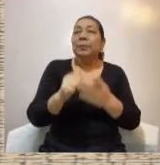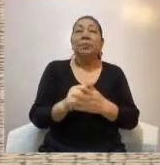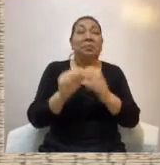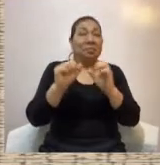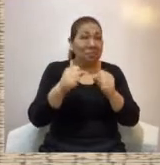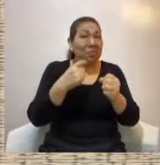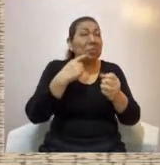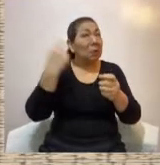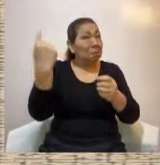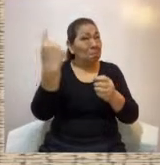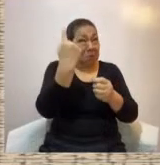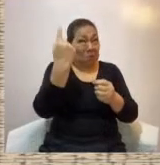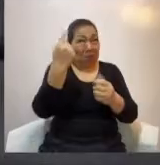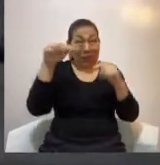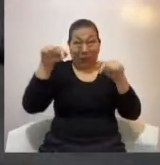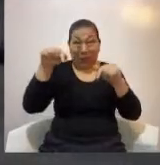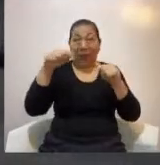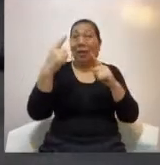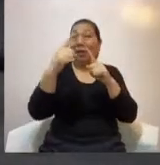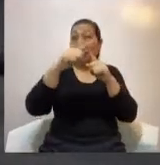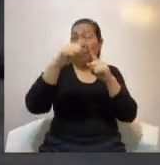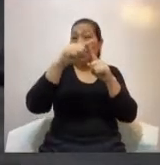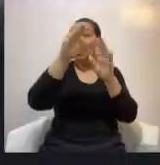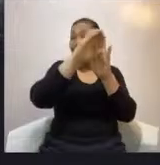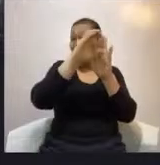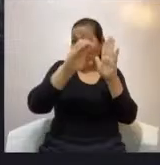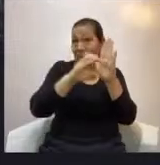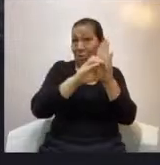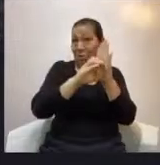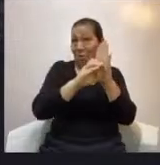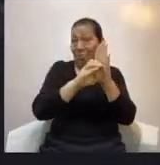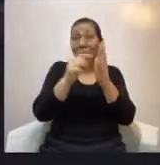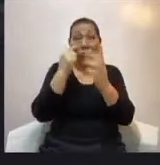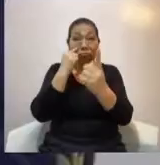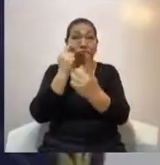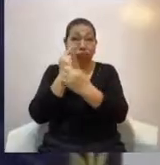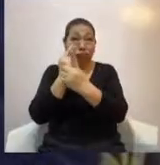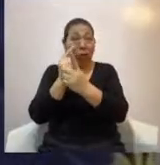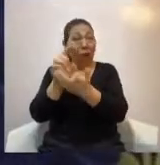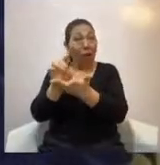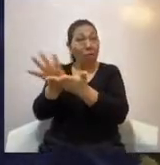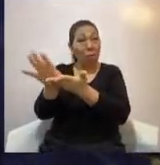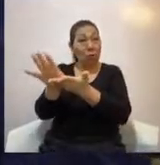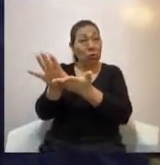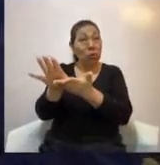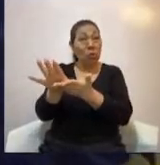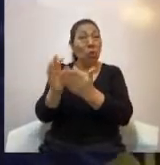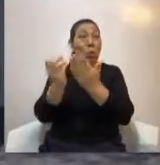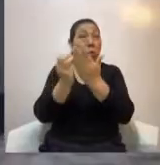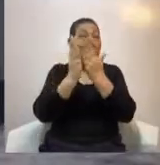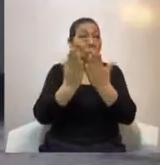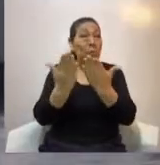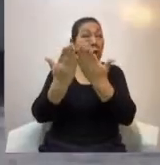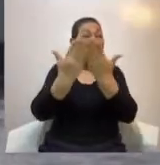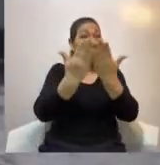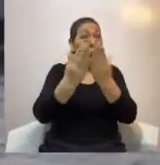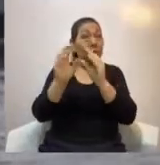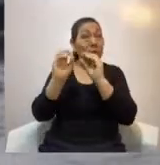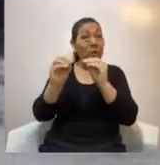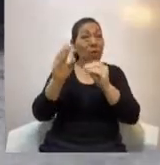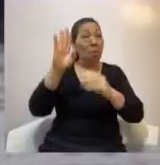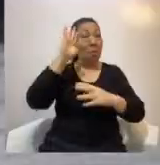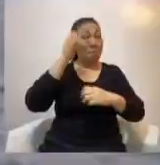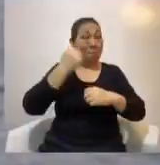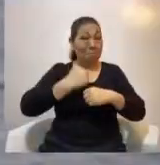pregunta era si es la primera vez que el Tribunal Constitucional reconoce que expulsar a una alumna de un centro